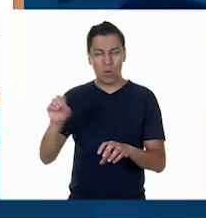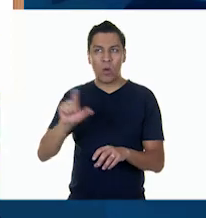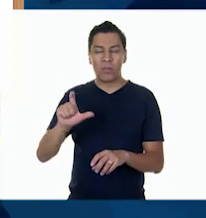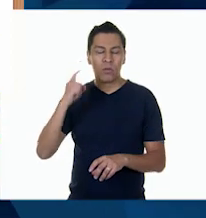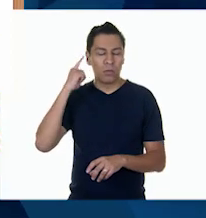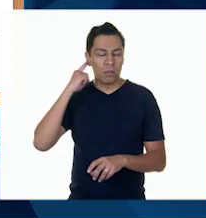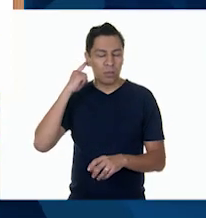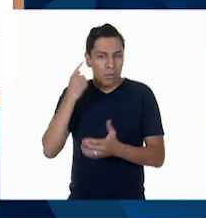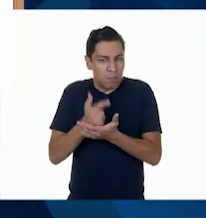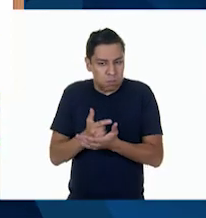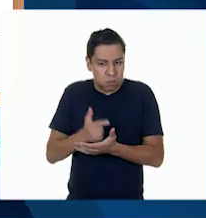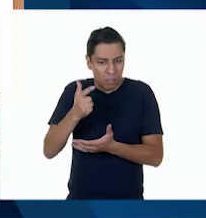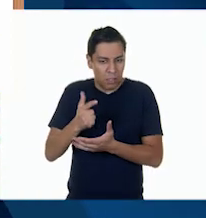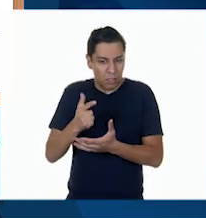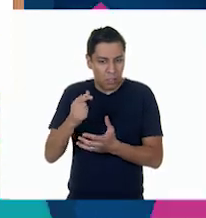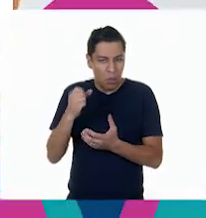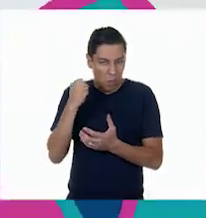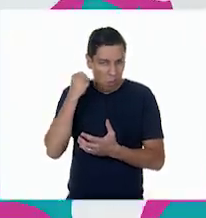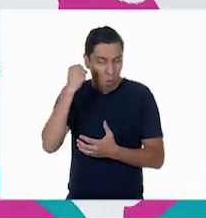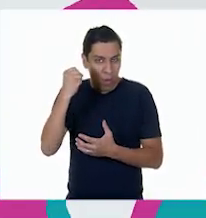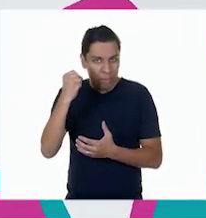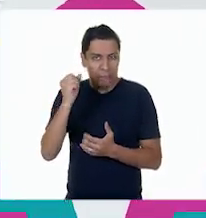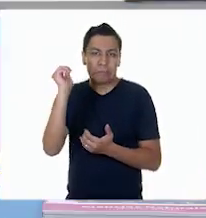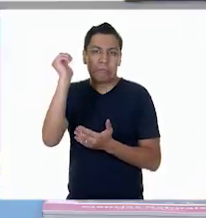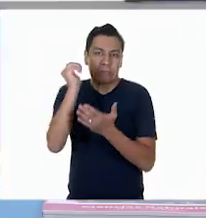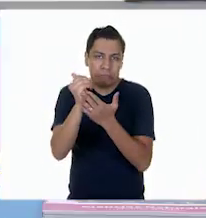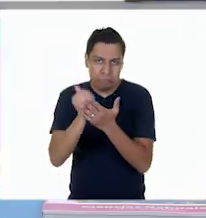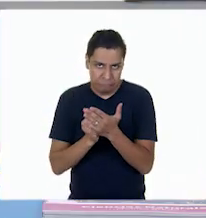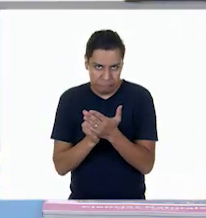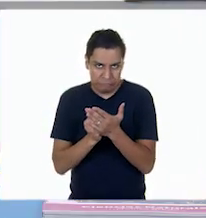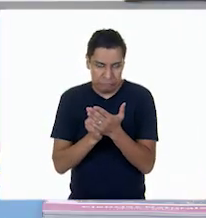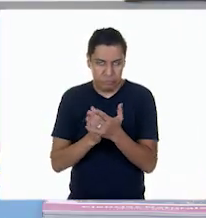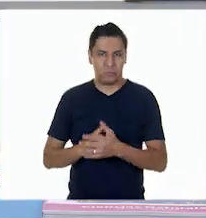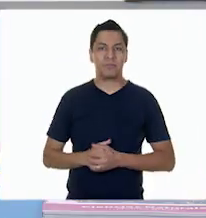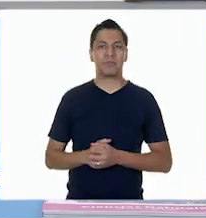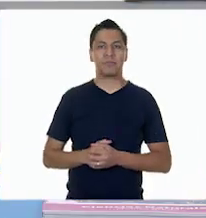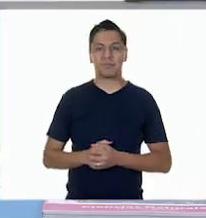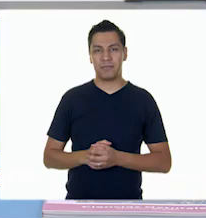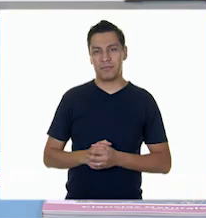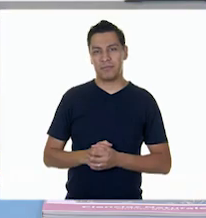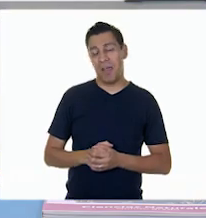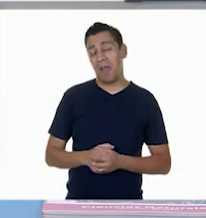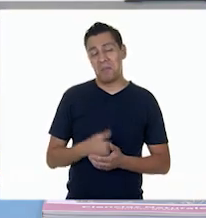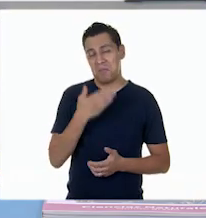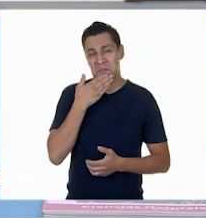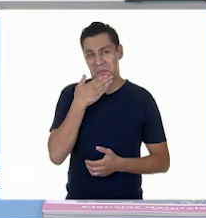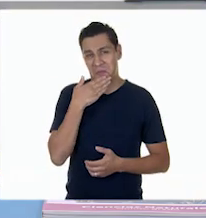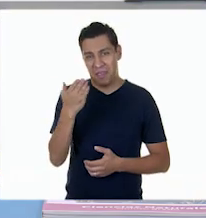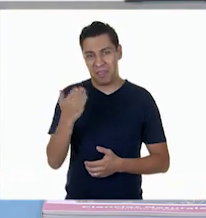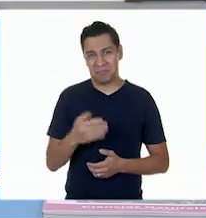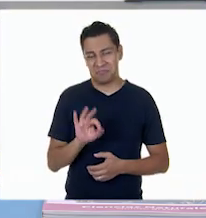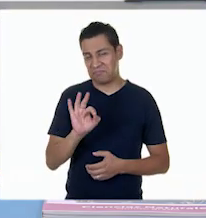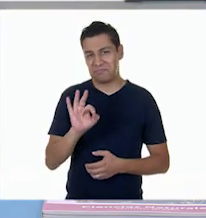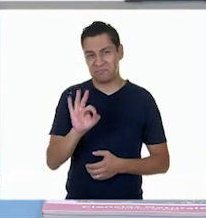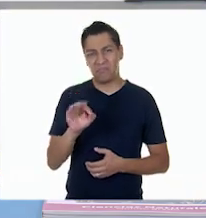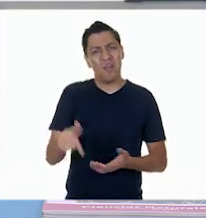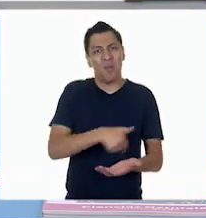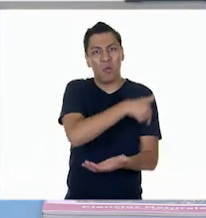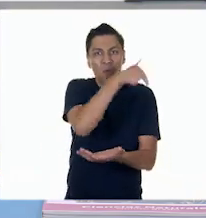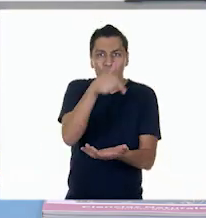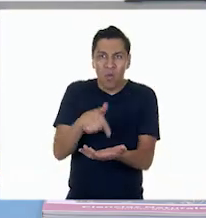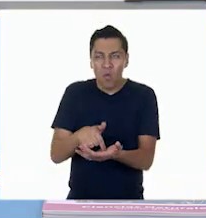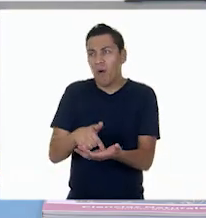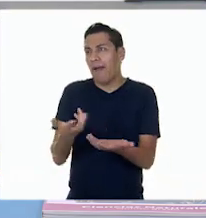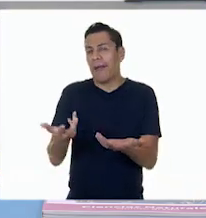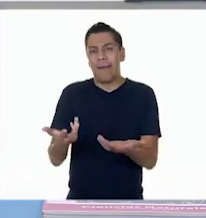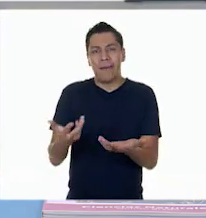el número de ondas fue menor. ¡Órale, pues qué buena onda, ¿no? También en algunos lugares públicos como